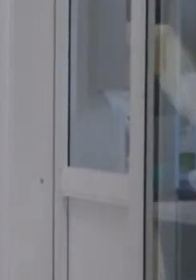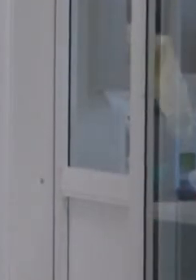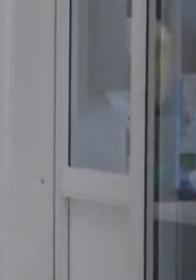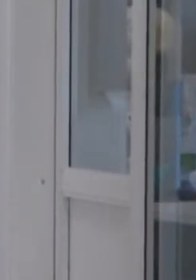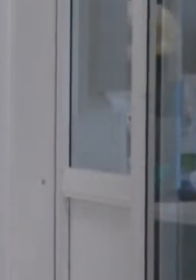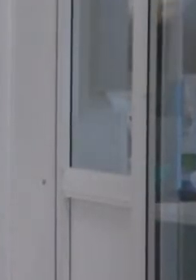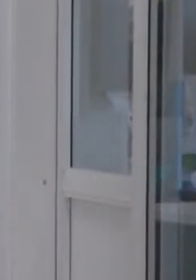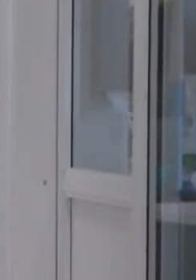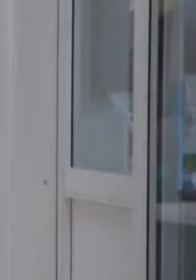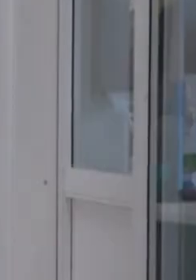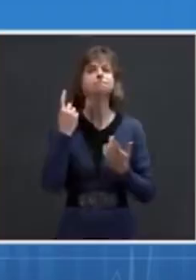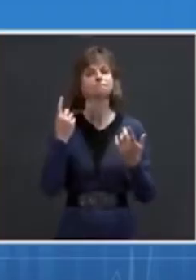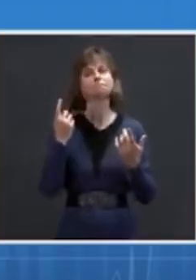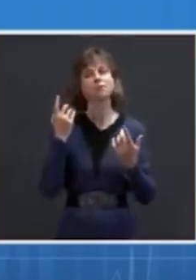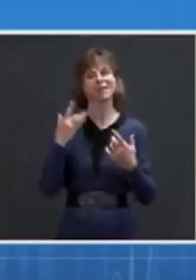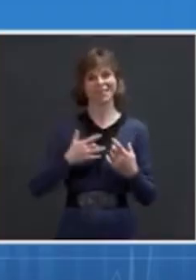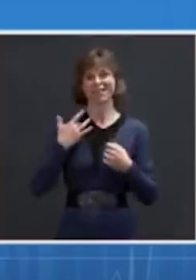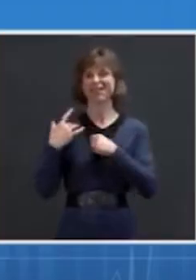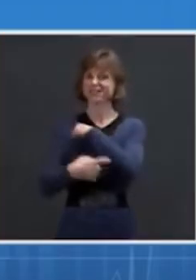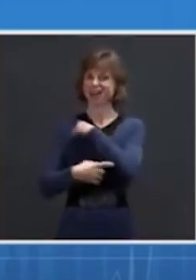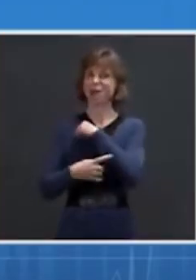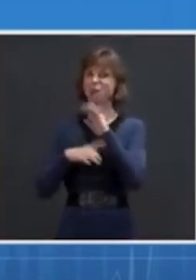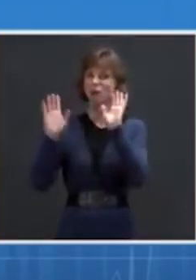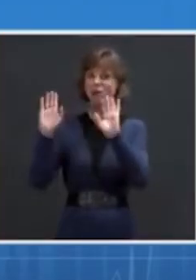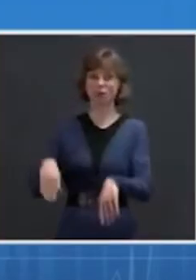promedios elevados en el país